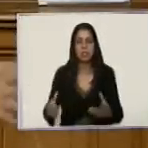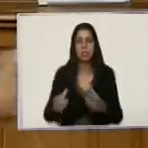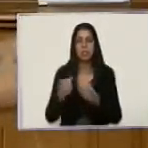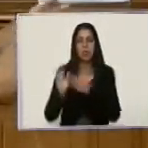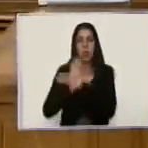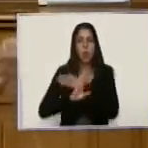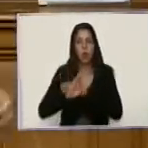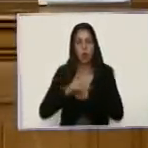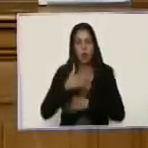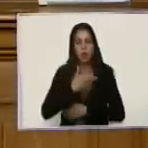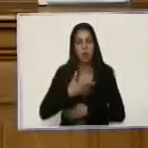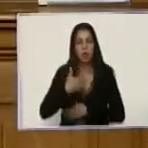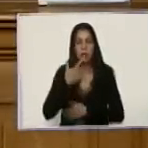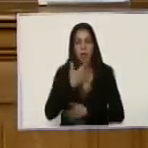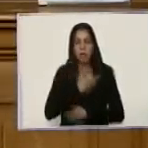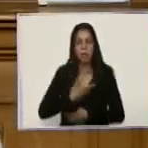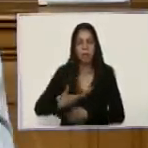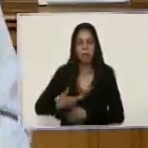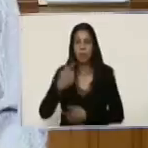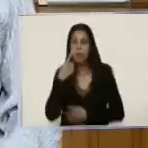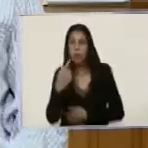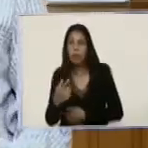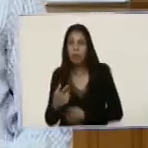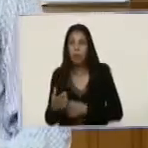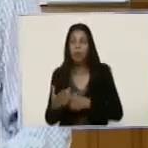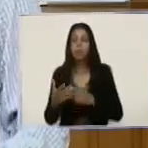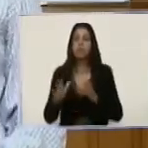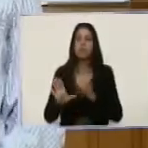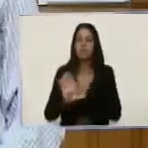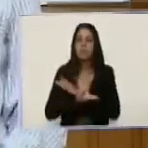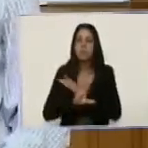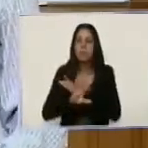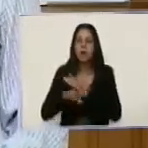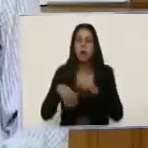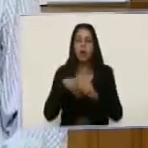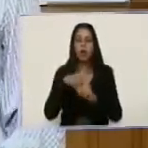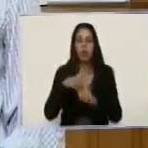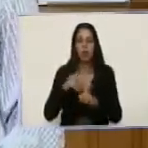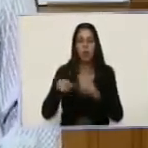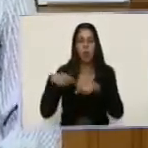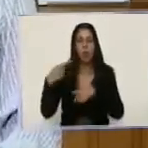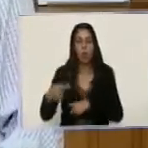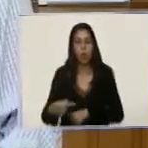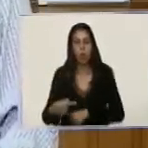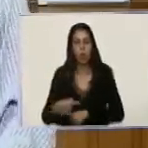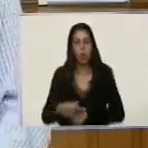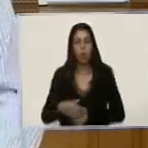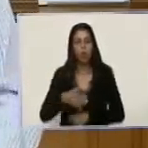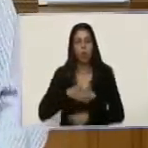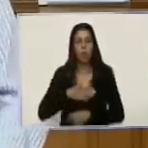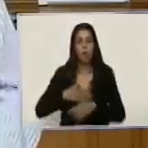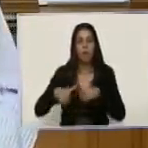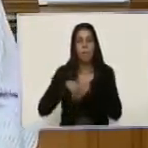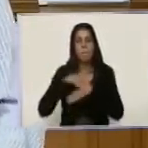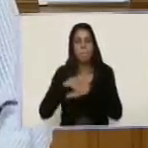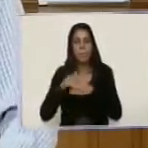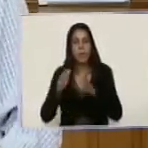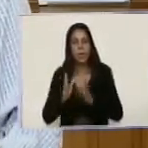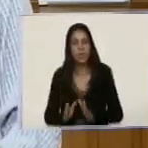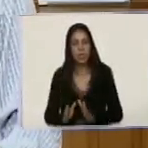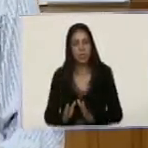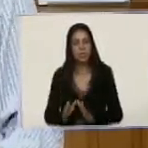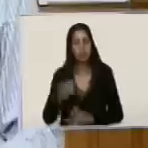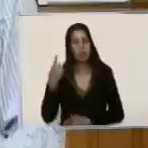vimos cuando salió la caravana. Bueno, después otro que fue ministro, pero que tiene sus